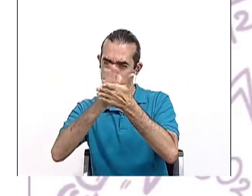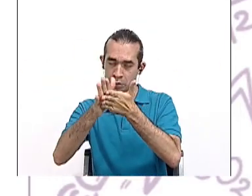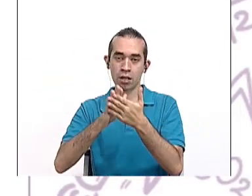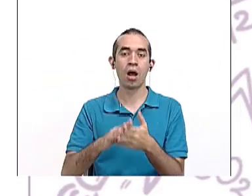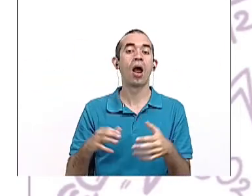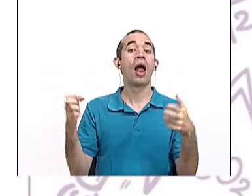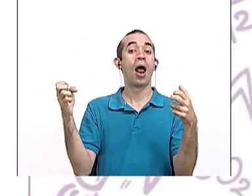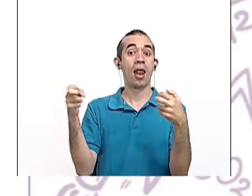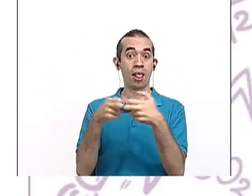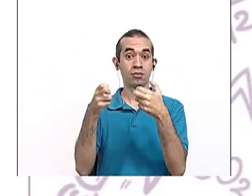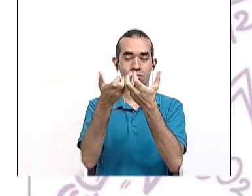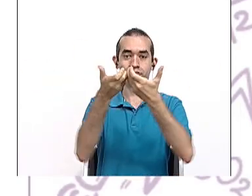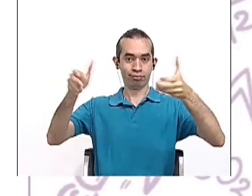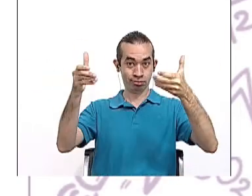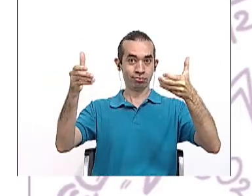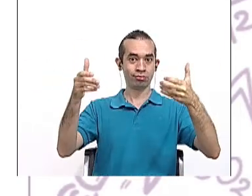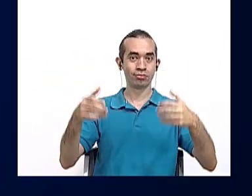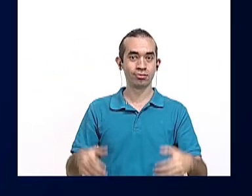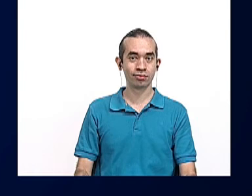cargas.